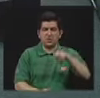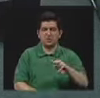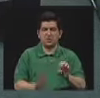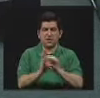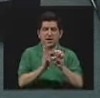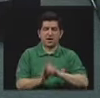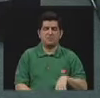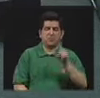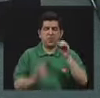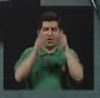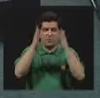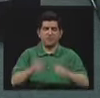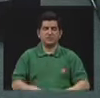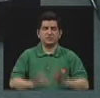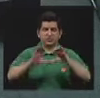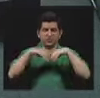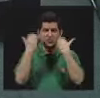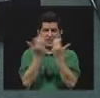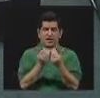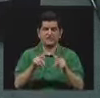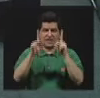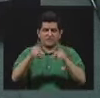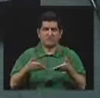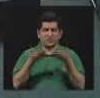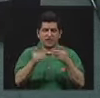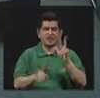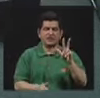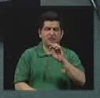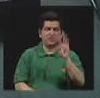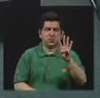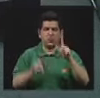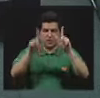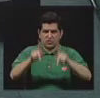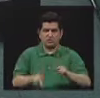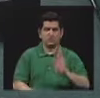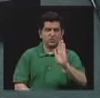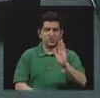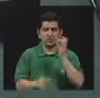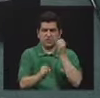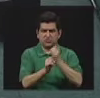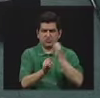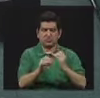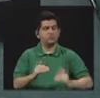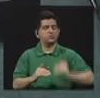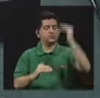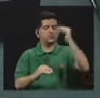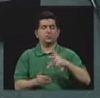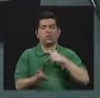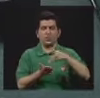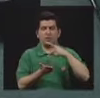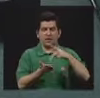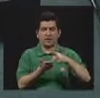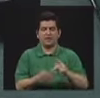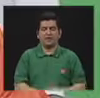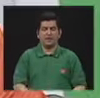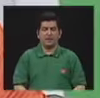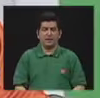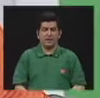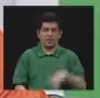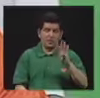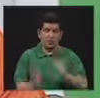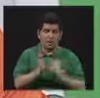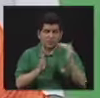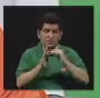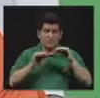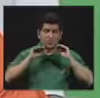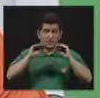colones a un maestro que le dé clases a alguien, ¿verdad?, 3 o 4 personas de su institución de alto nivel que cancelaron el contrato, pero 4 millones